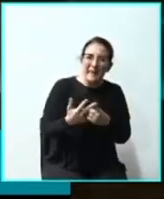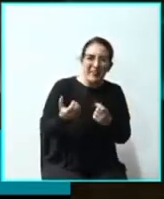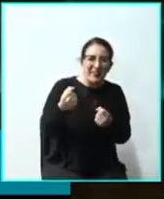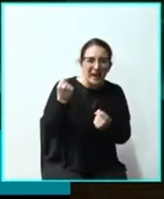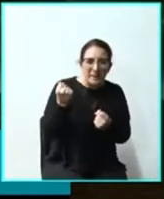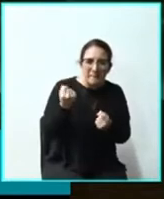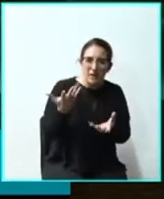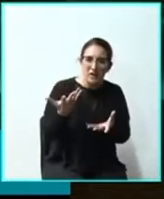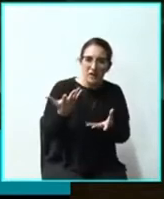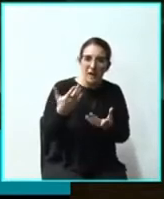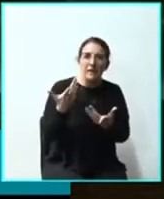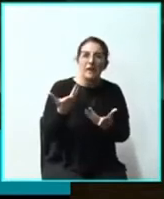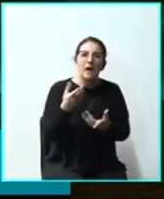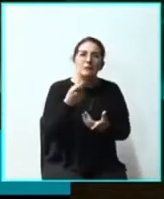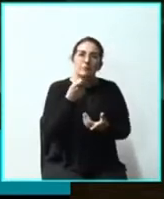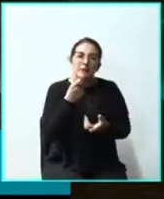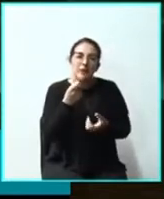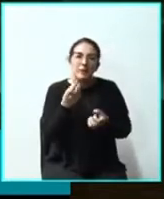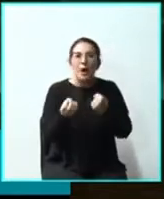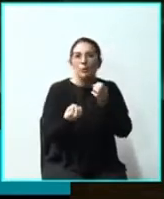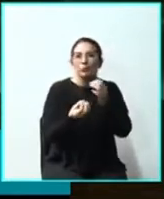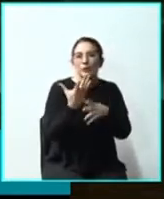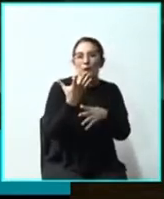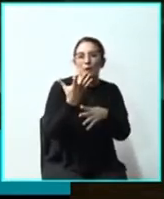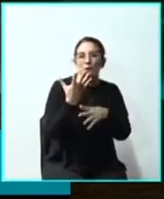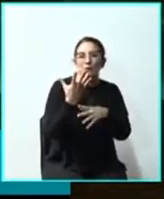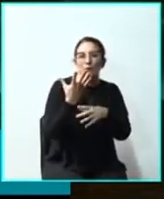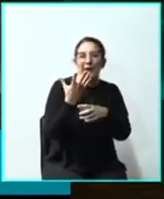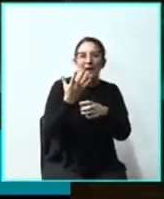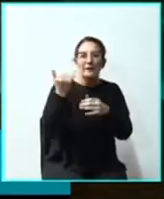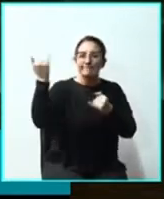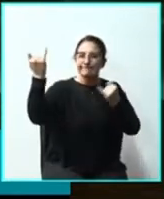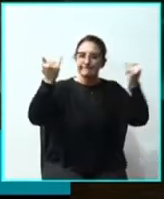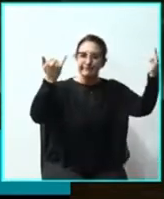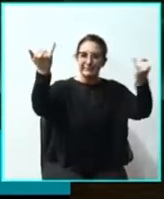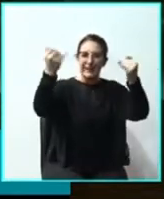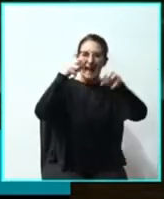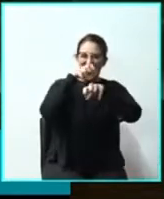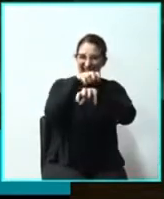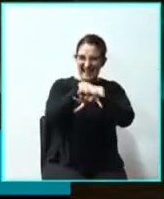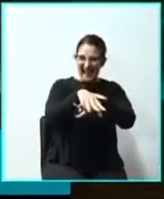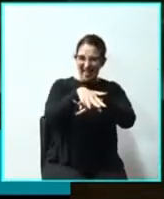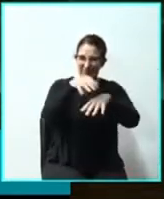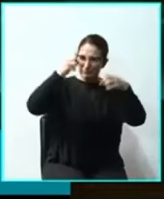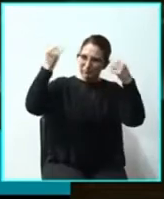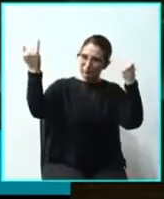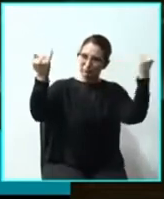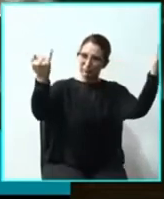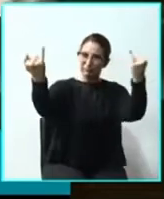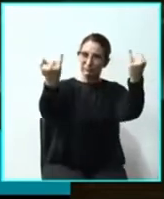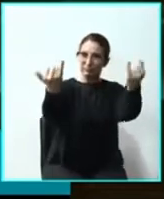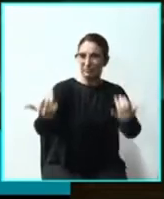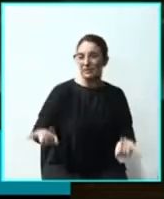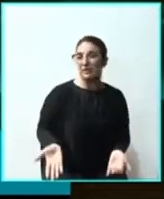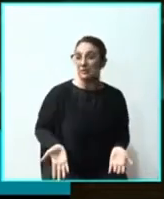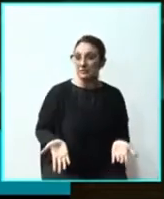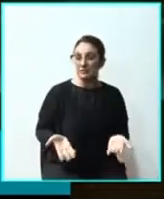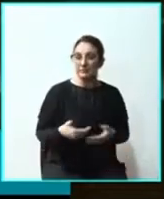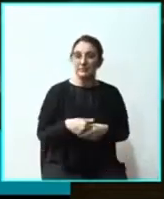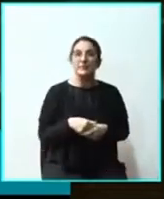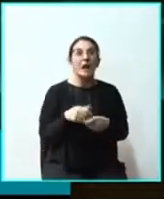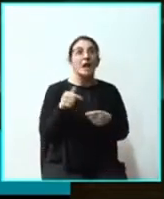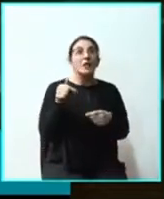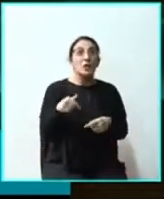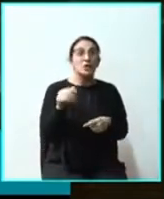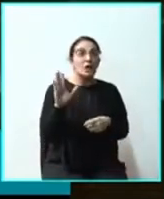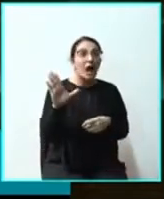de filmaciones y de escaneo del conjunto de la población? Después nos digan cuando se use de esta manera, bueno, yo no sabía, porque